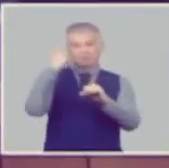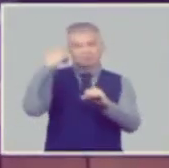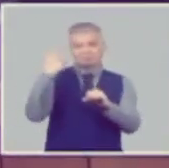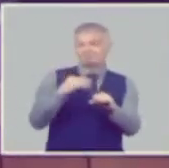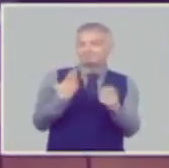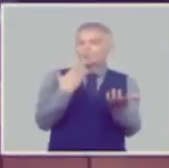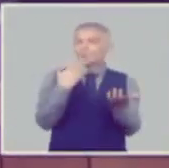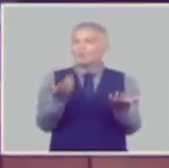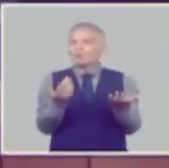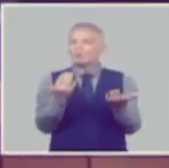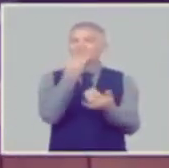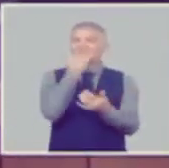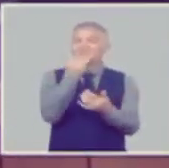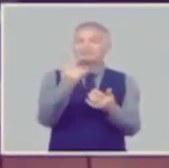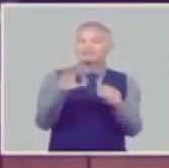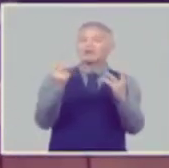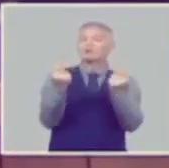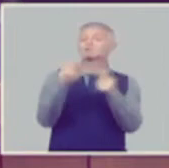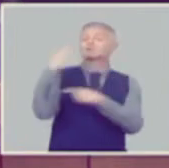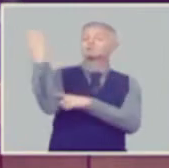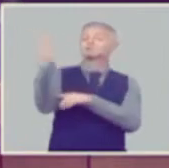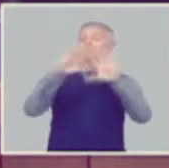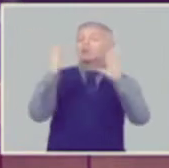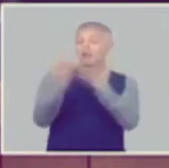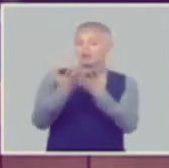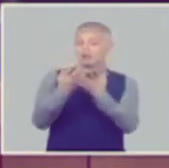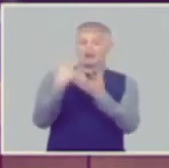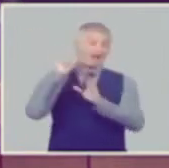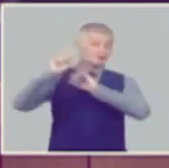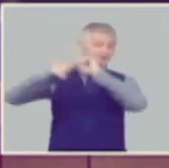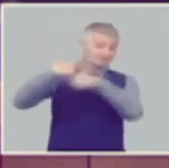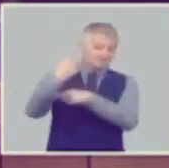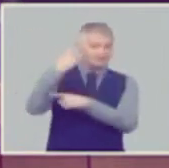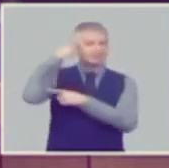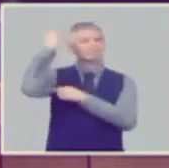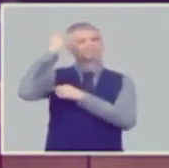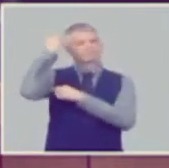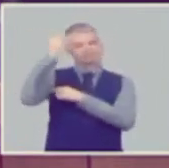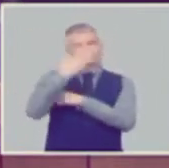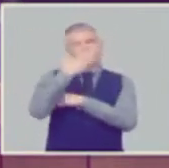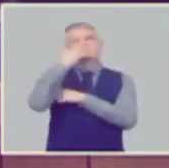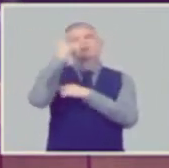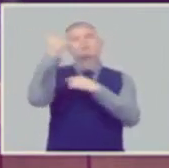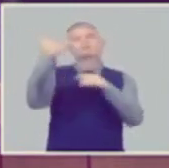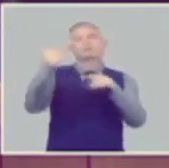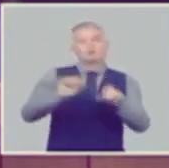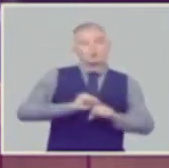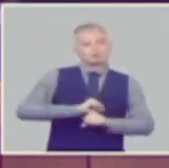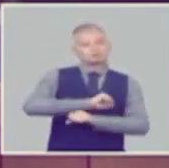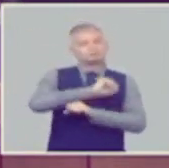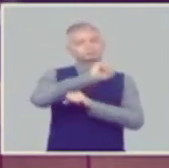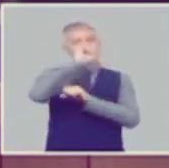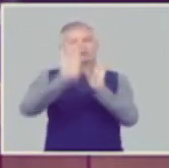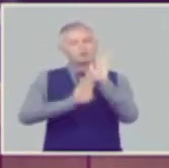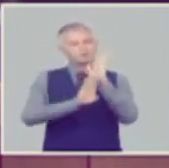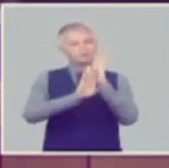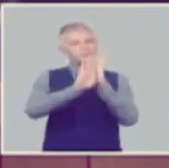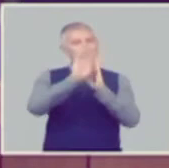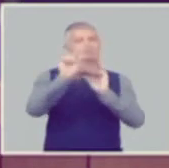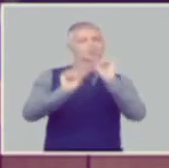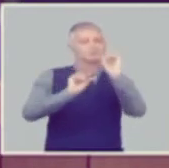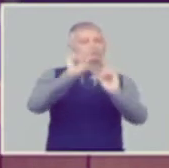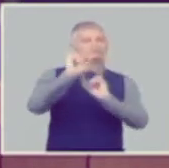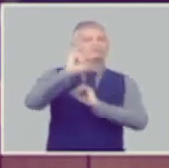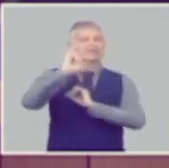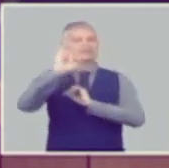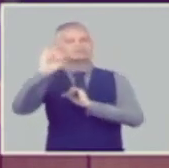economía mundial, el próximo año se espera un proceso gradual de recuperación con un crecimiento entre el 6 y un